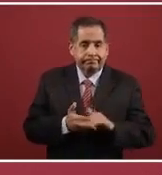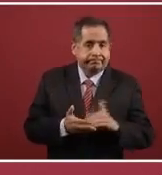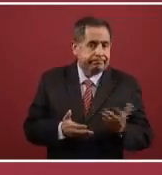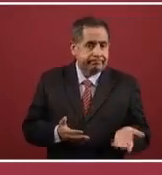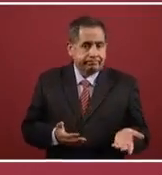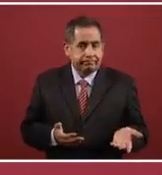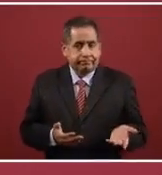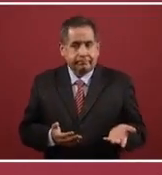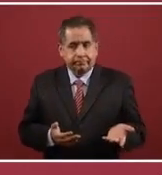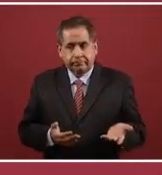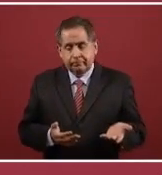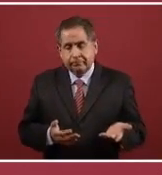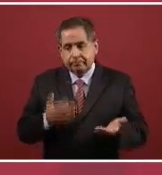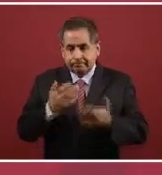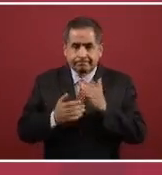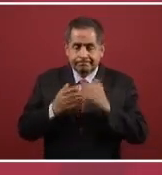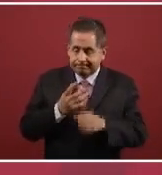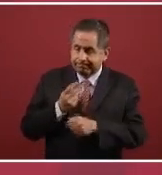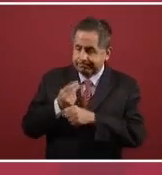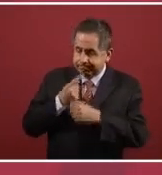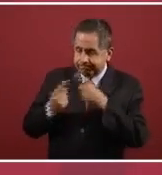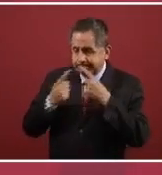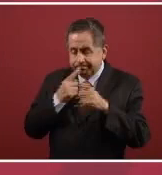¿sí? Pues tenemos que resolver